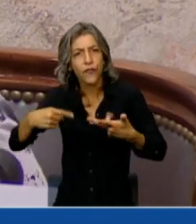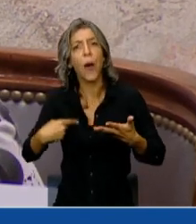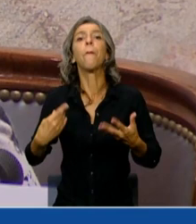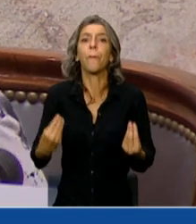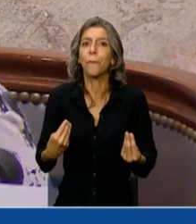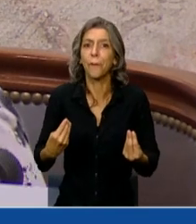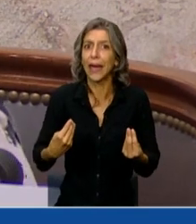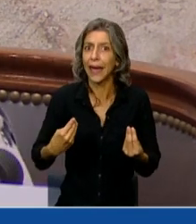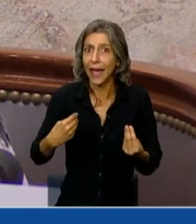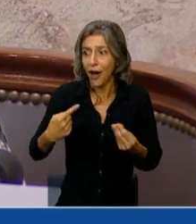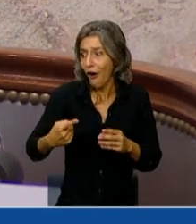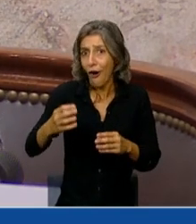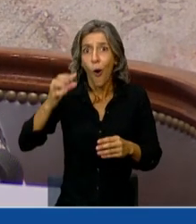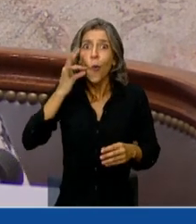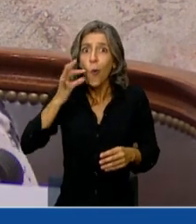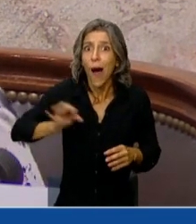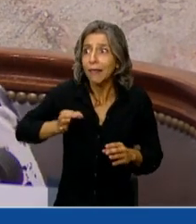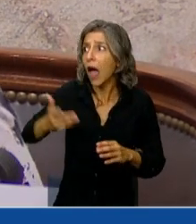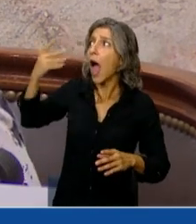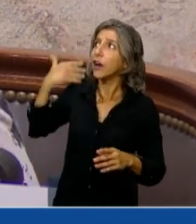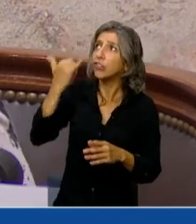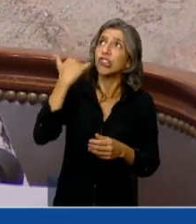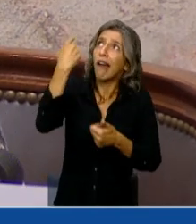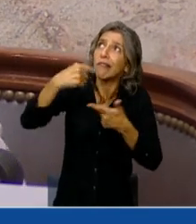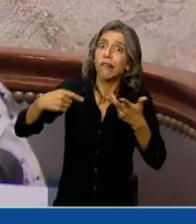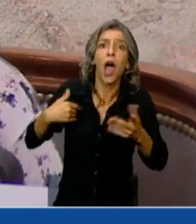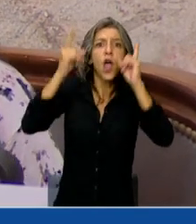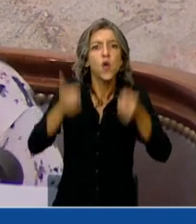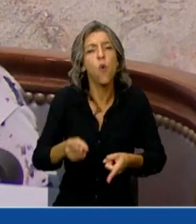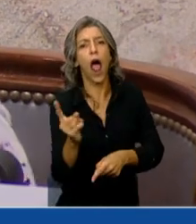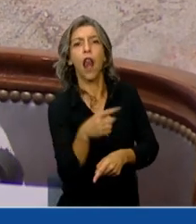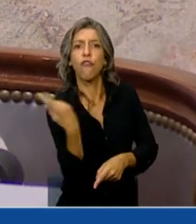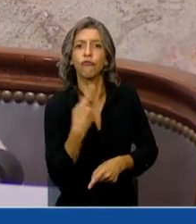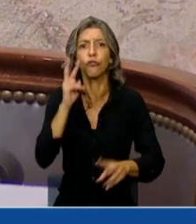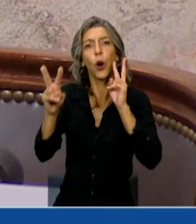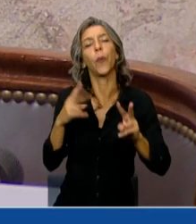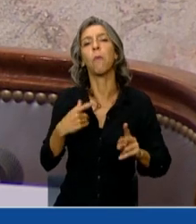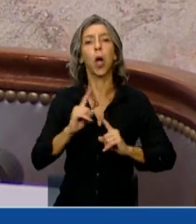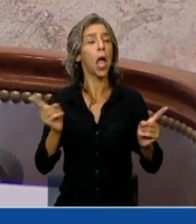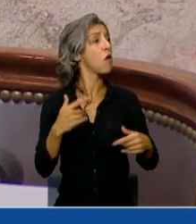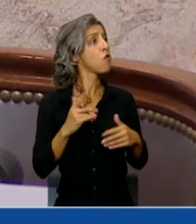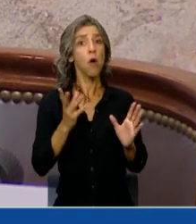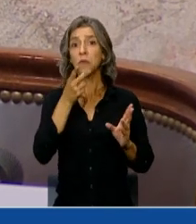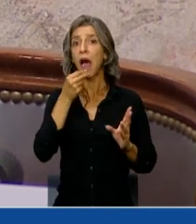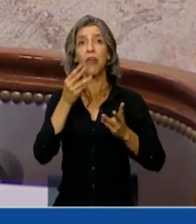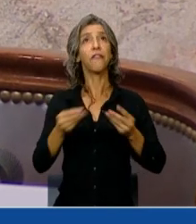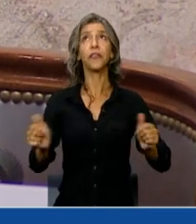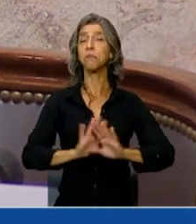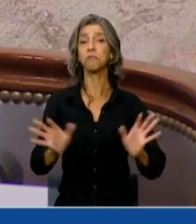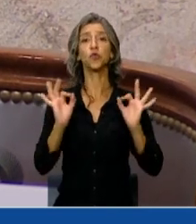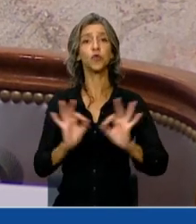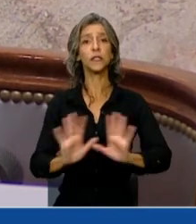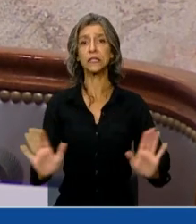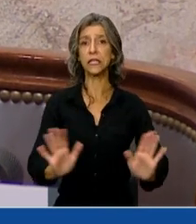años lleva un hartazgo popular sobre el que se asientan los planteos negacionistas y los liberfachos. Está claro que en